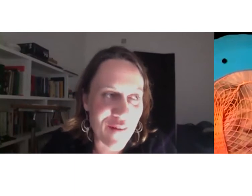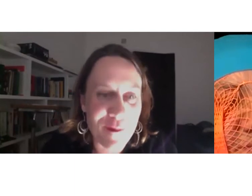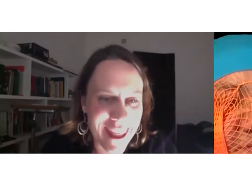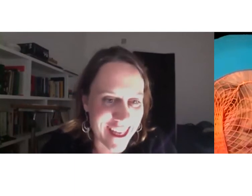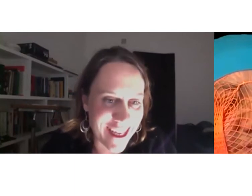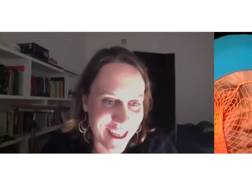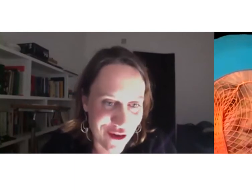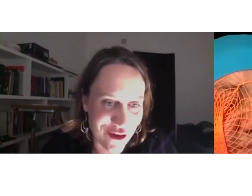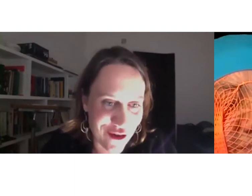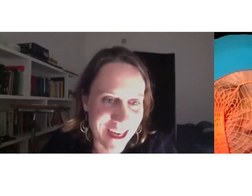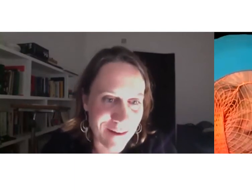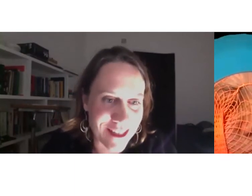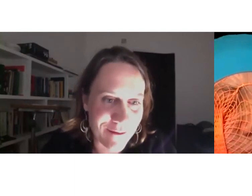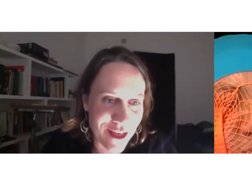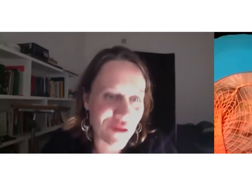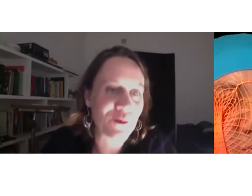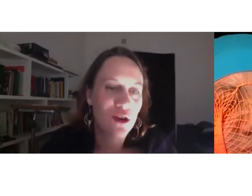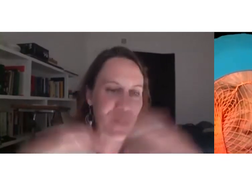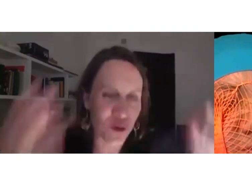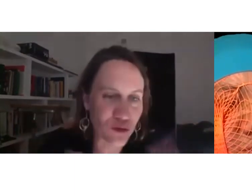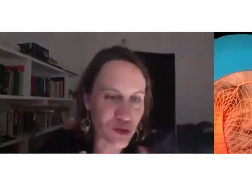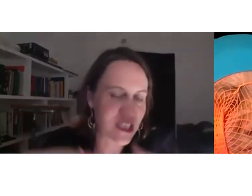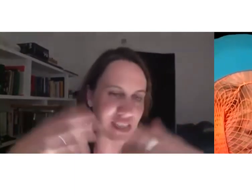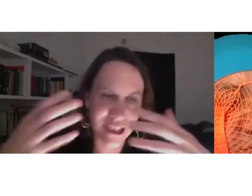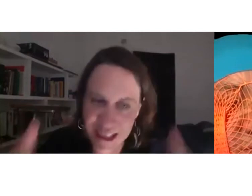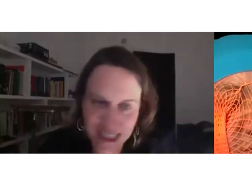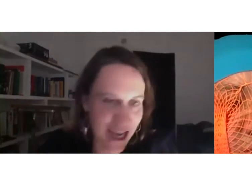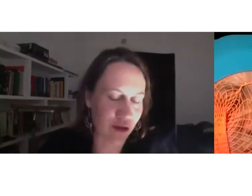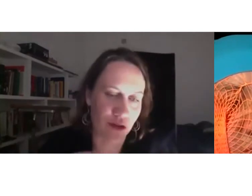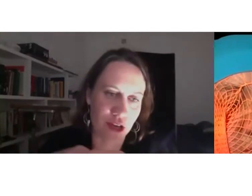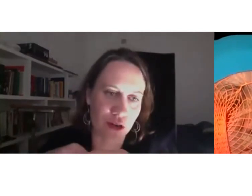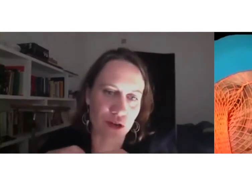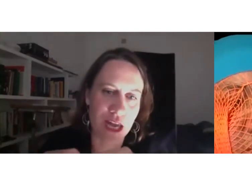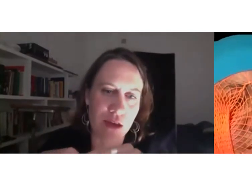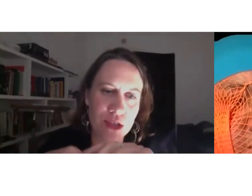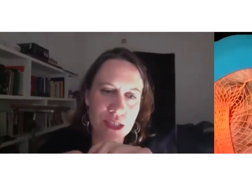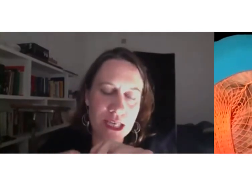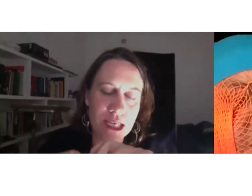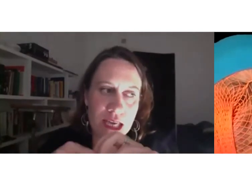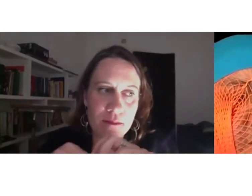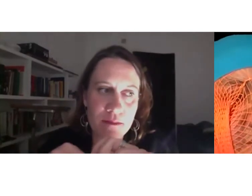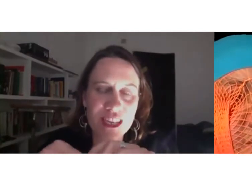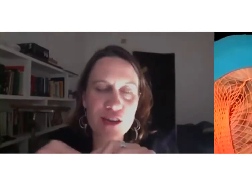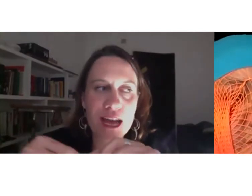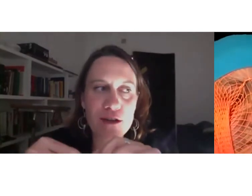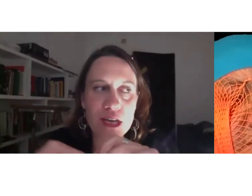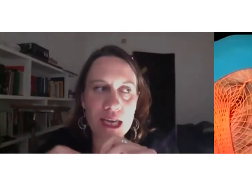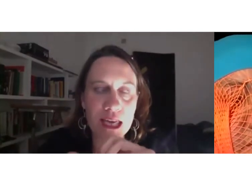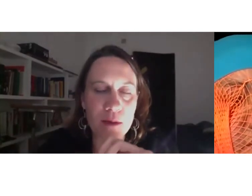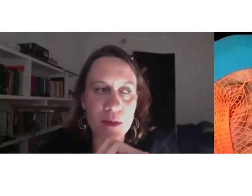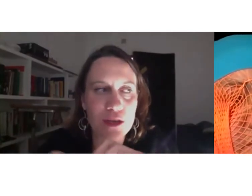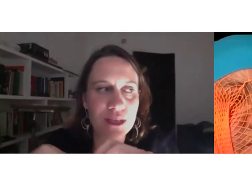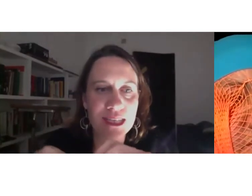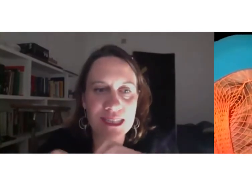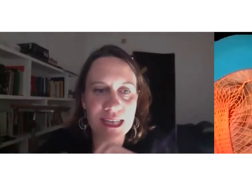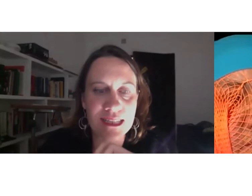una forma de adherir, ¿no? A aquel pensamiento y poderlo reproducir y hacer eco en otros lados. Dijeron algo que me